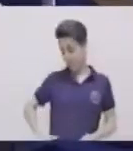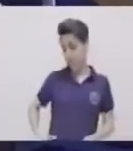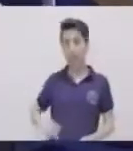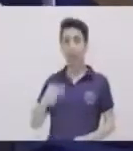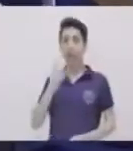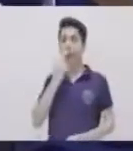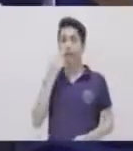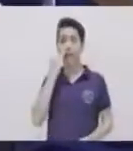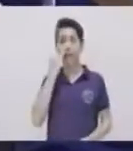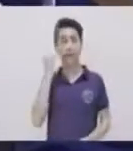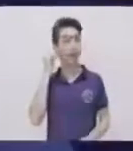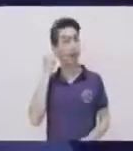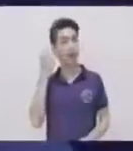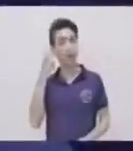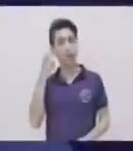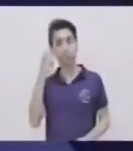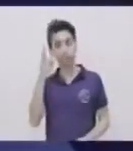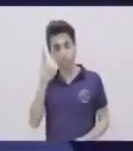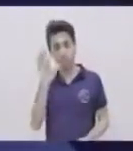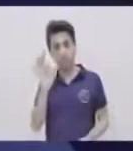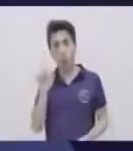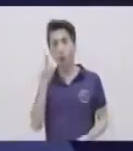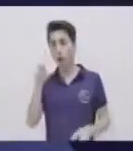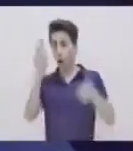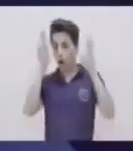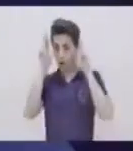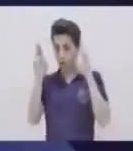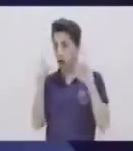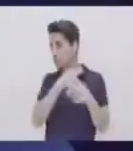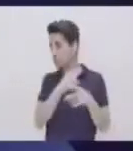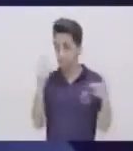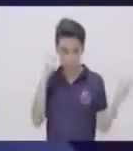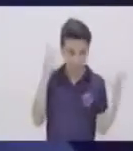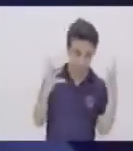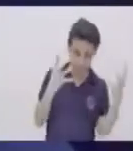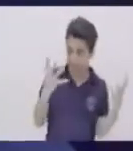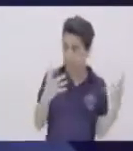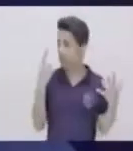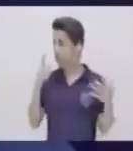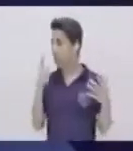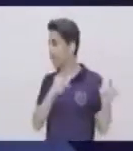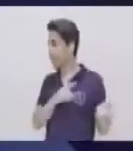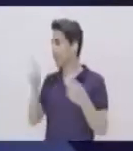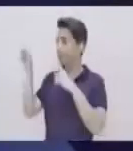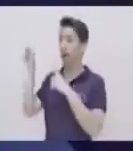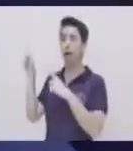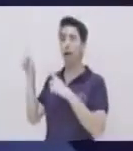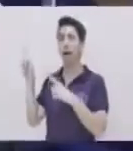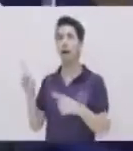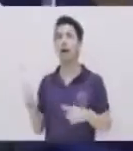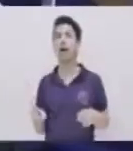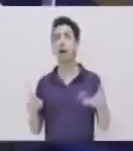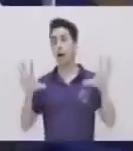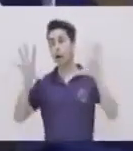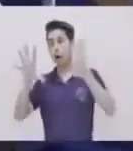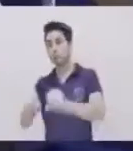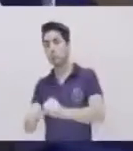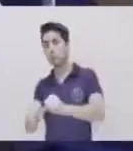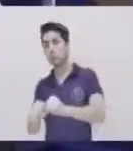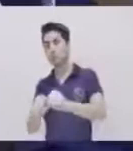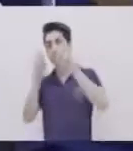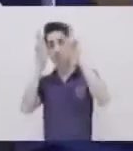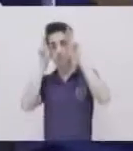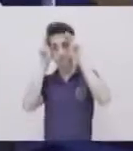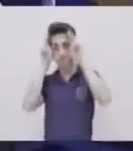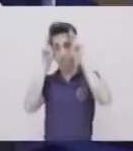hígado de una liebre. Los ministros de corte decidieron que alguien fuera a tierra. Había